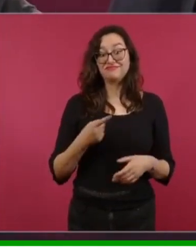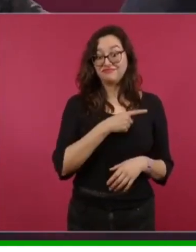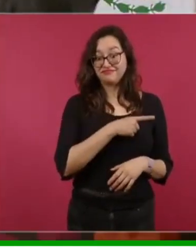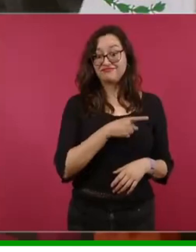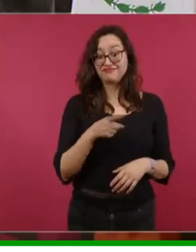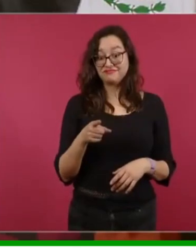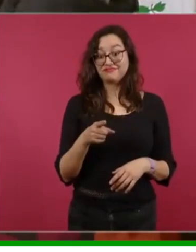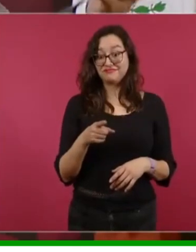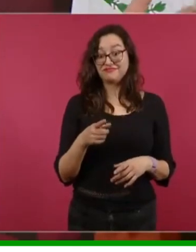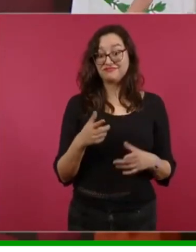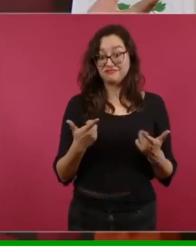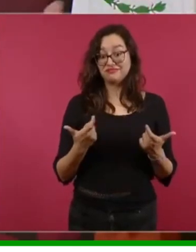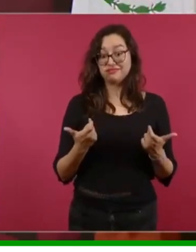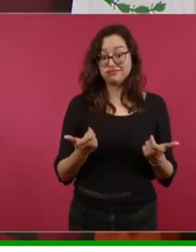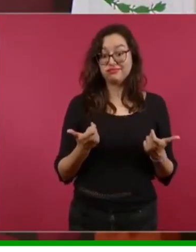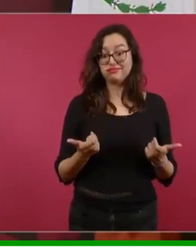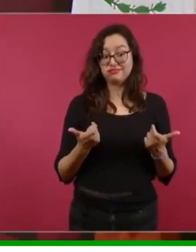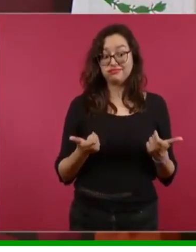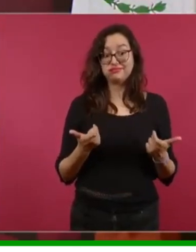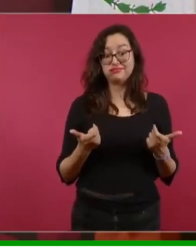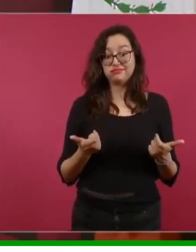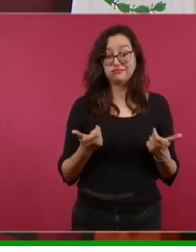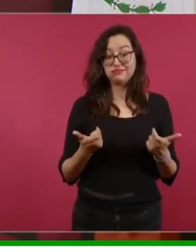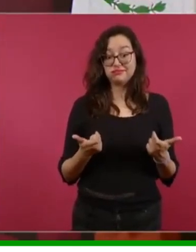acaudalados, tienen mucho poder económico,